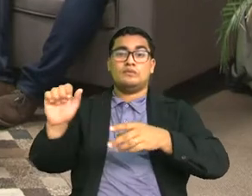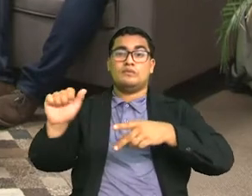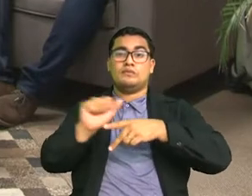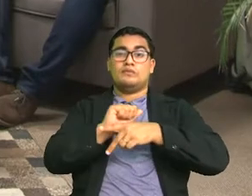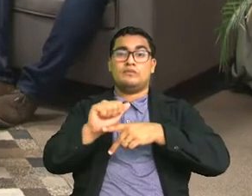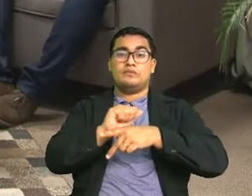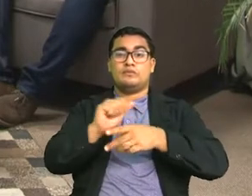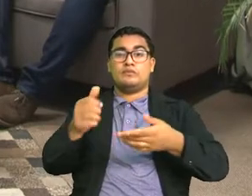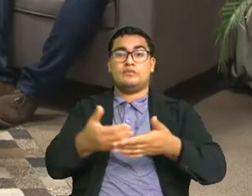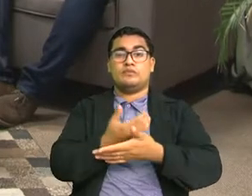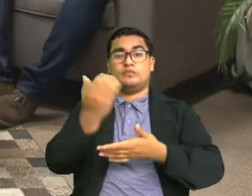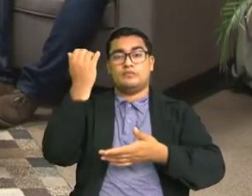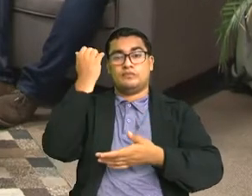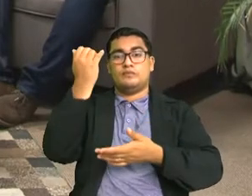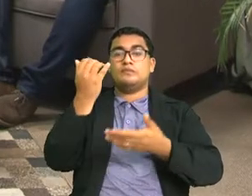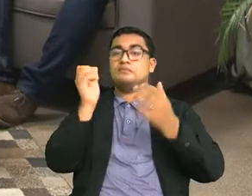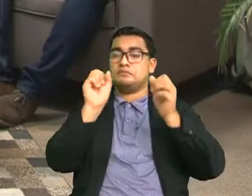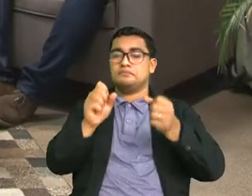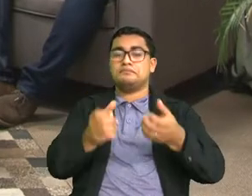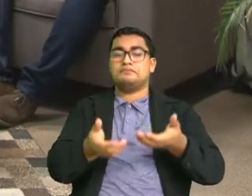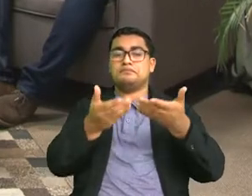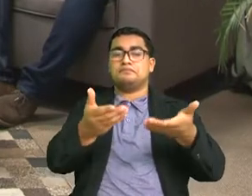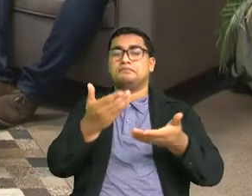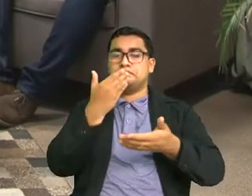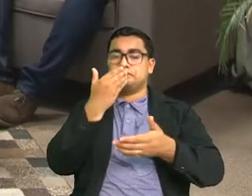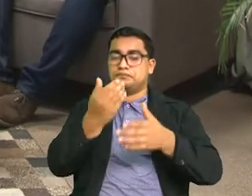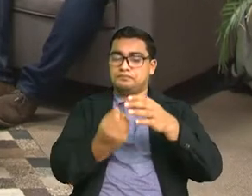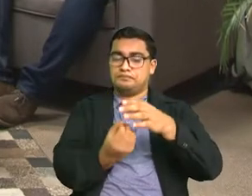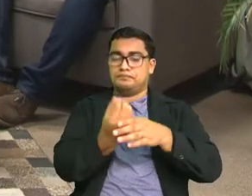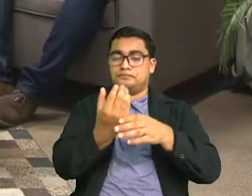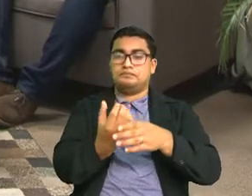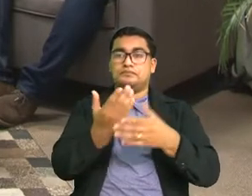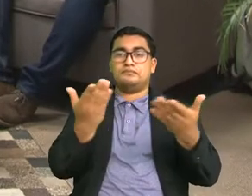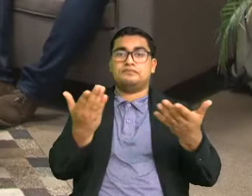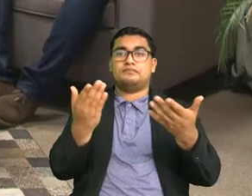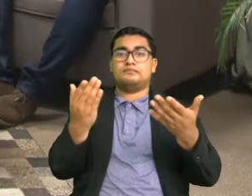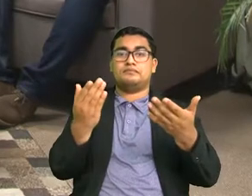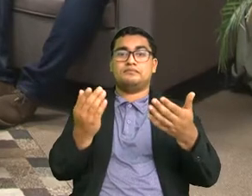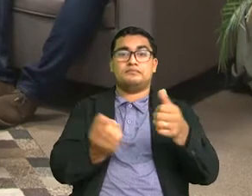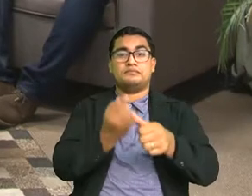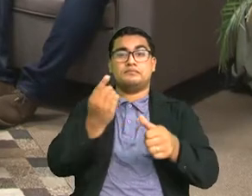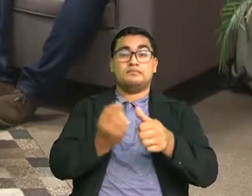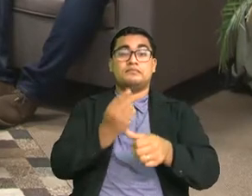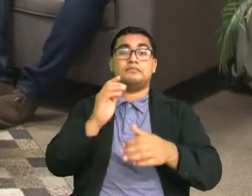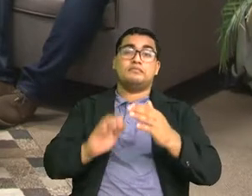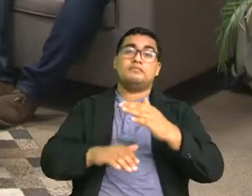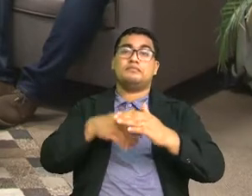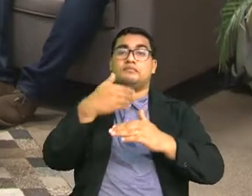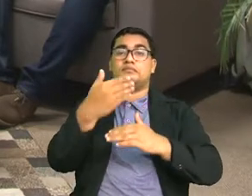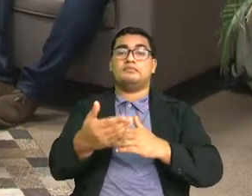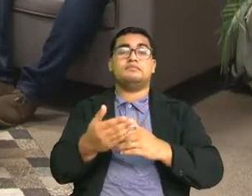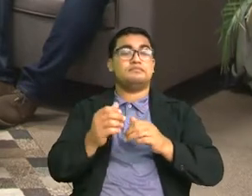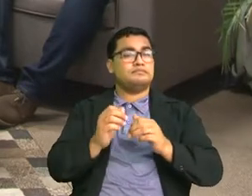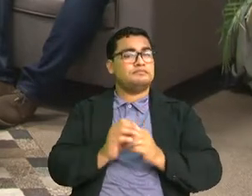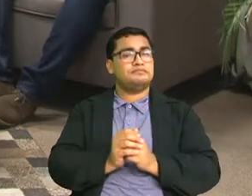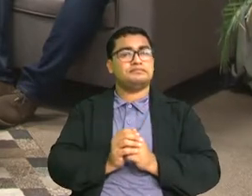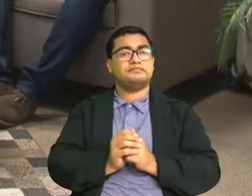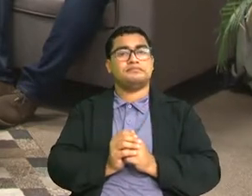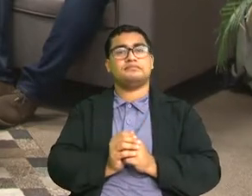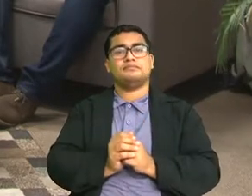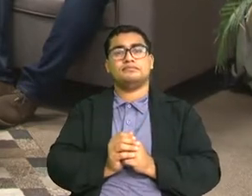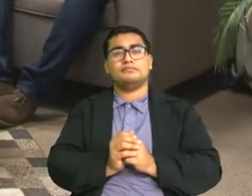que garanticen una buena producción para esta época de primera y para la siguiente época de siembra